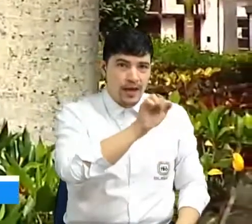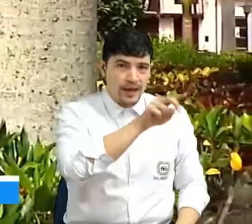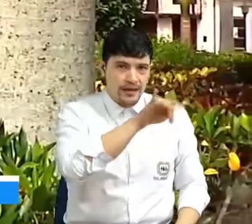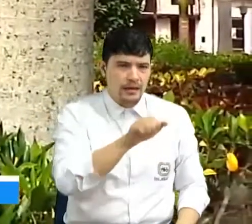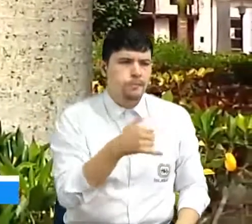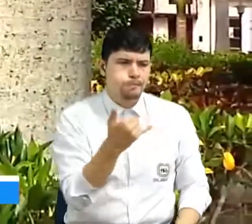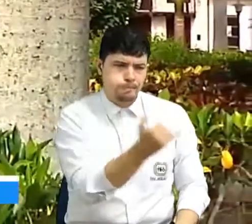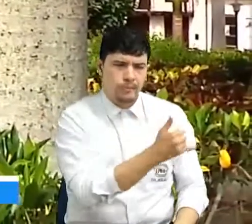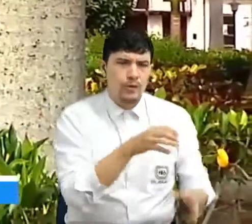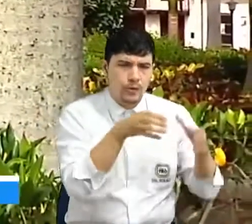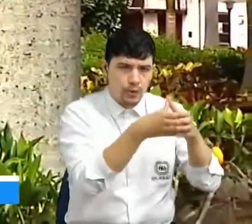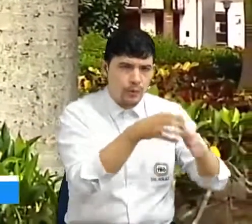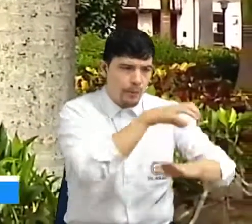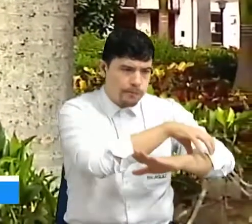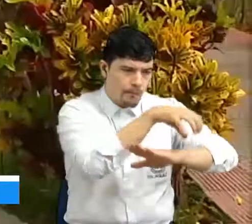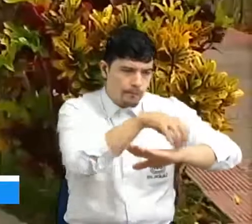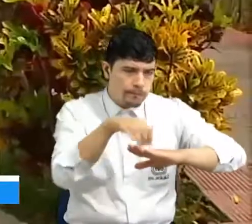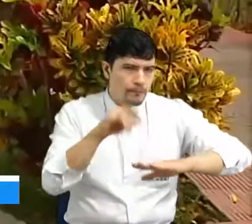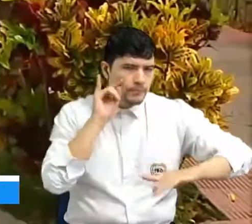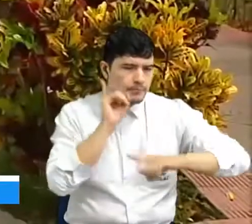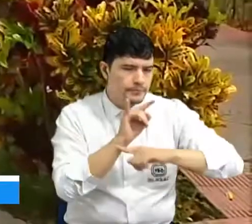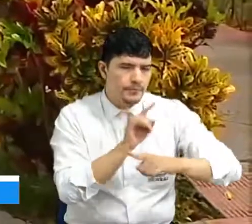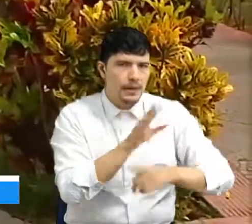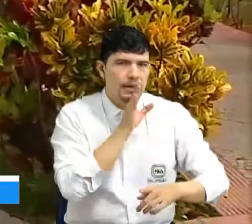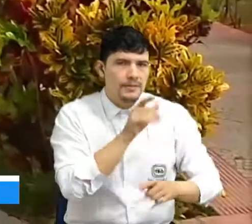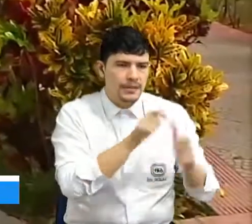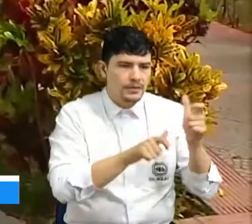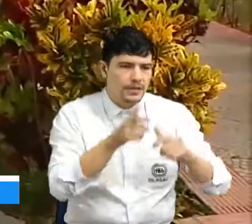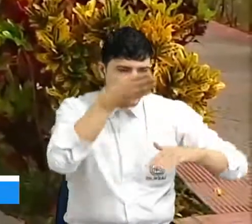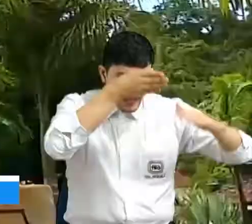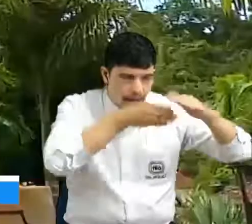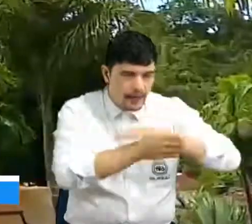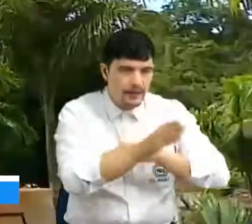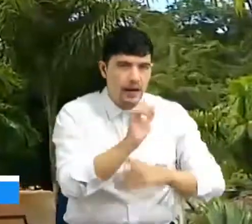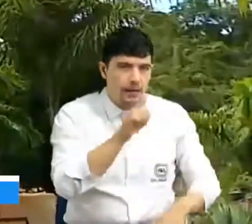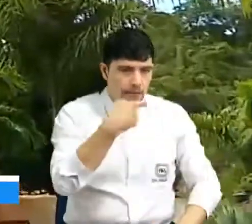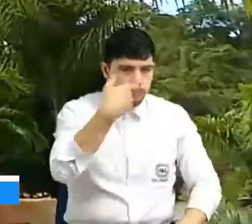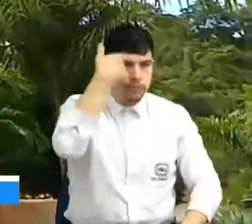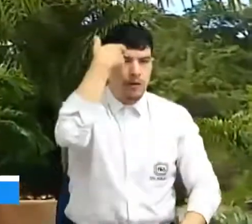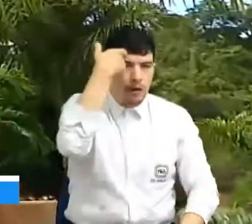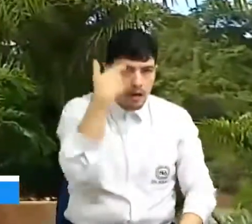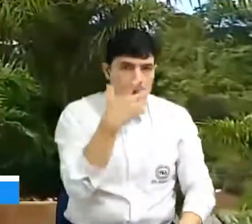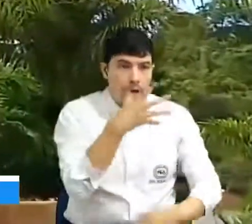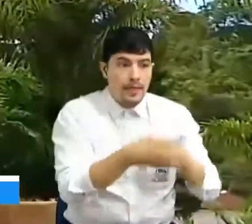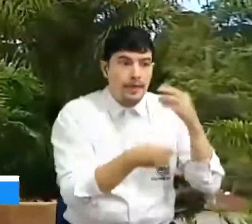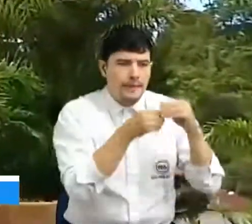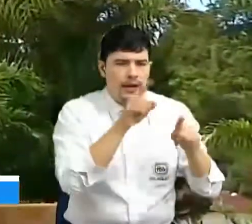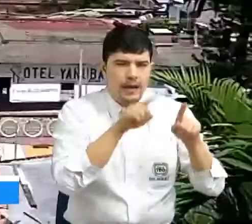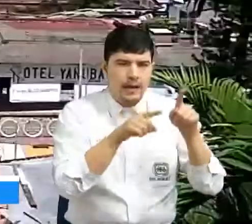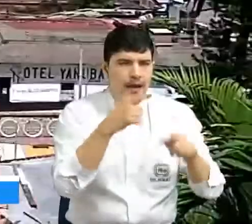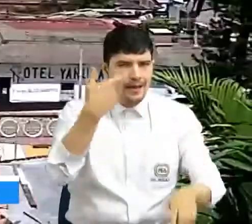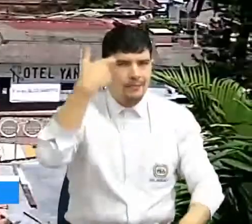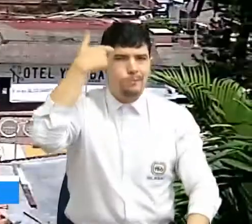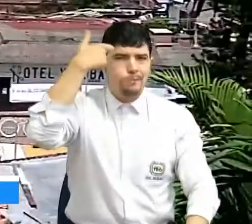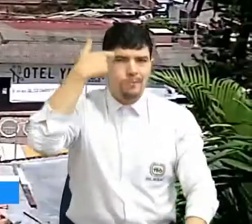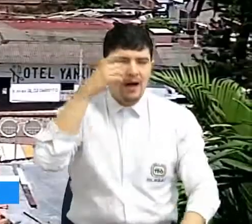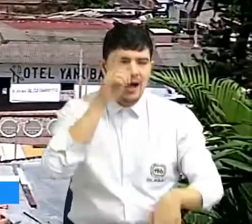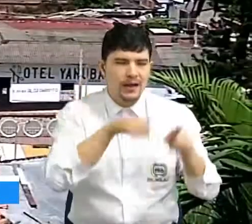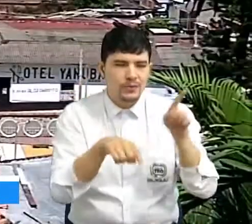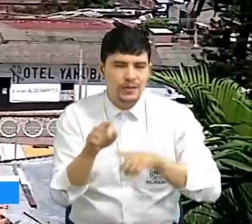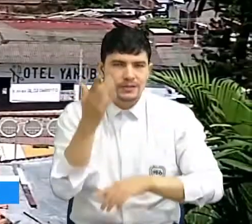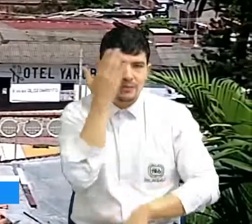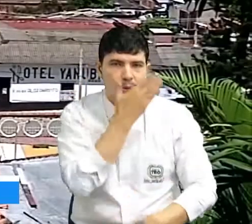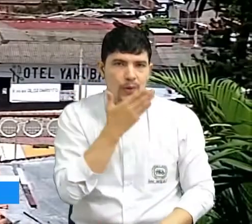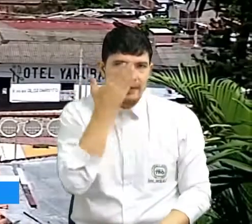donde se realiza el tamizaje de quienes ingresan al casco urbano asimismo se están gestionando algunas pruebas para realizarlas entre la población